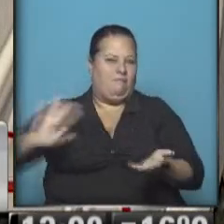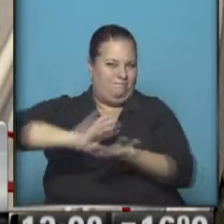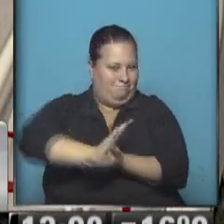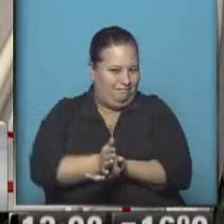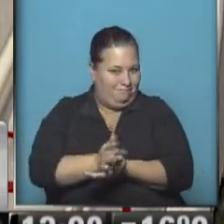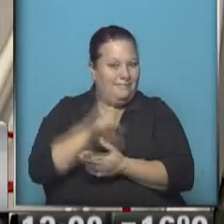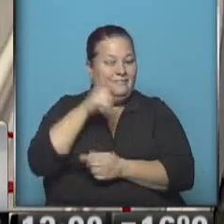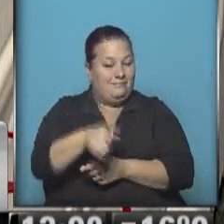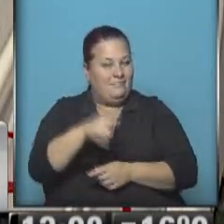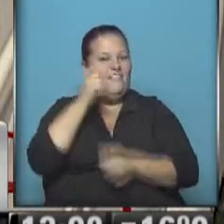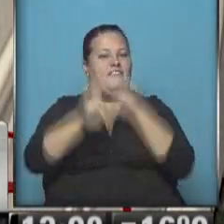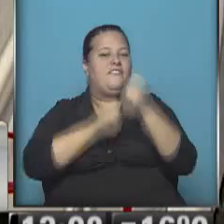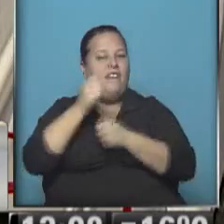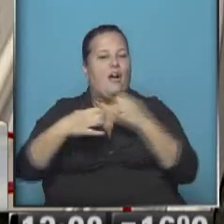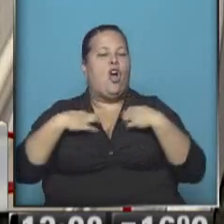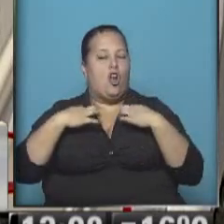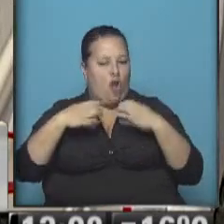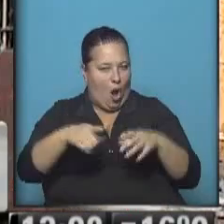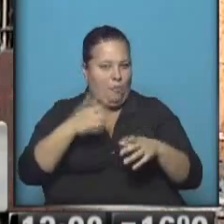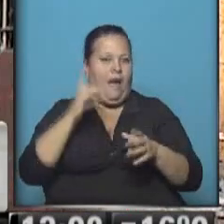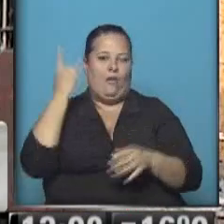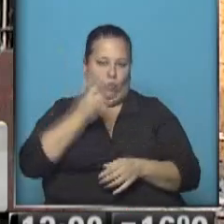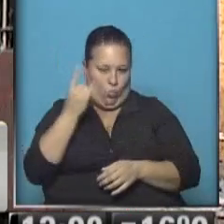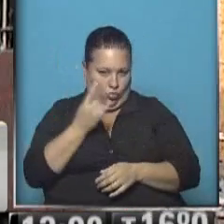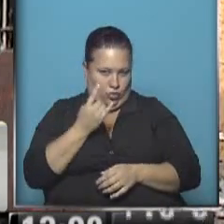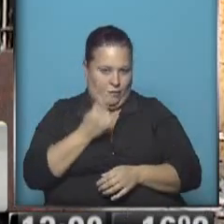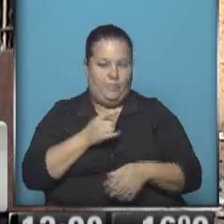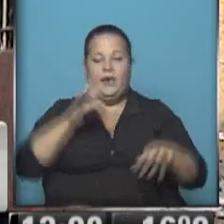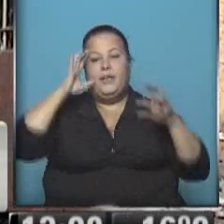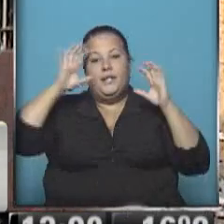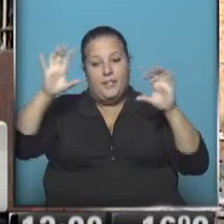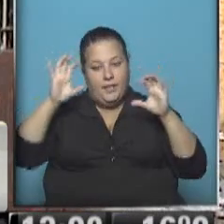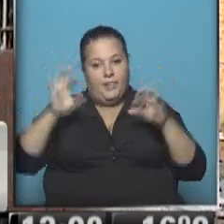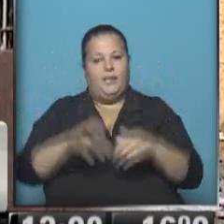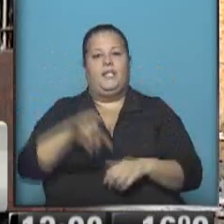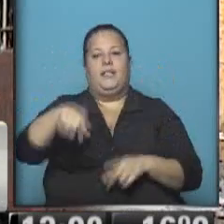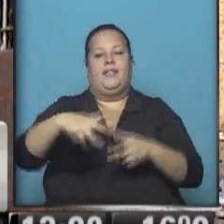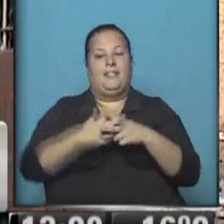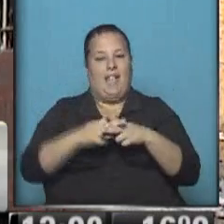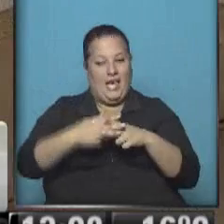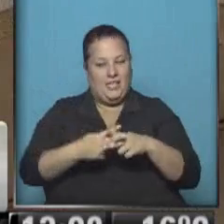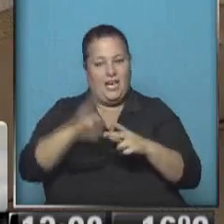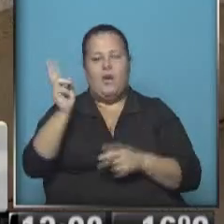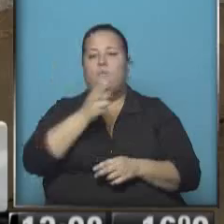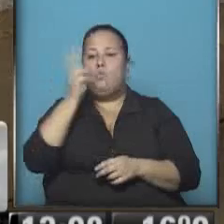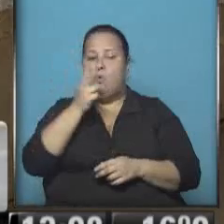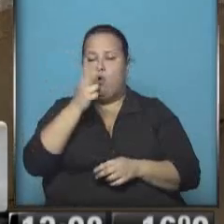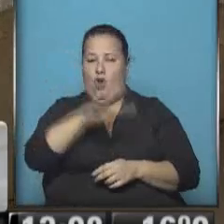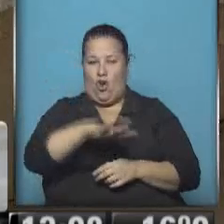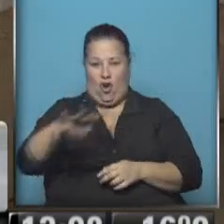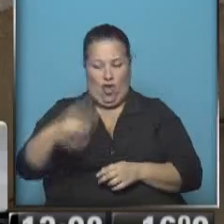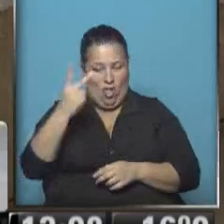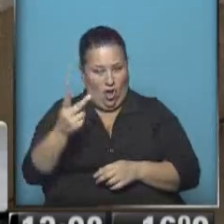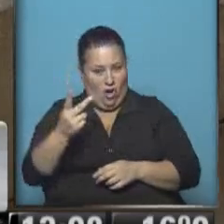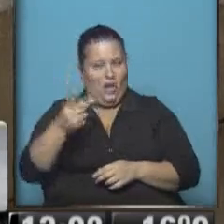de que allí se fabricaba ropa de manera ilegal recordemos que este taller donde murió donde pudieron rolando y